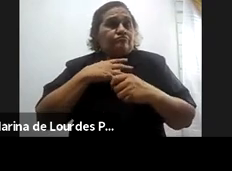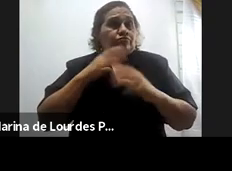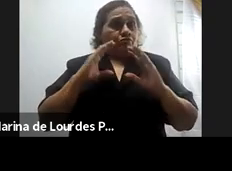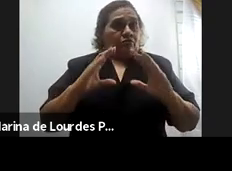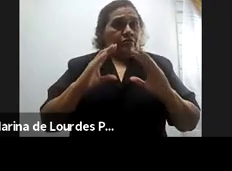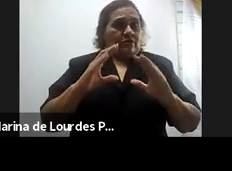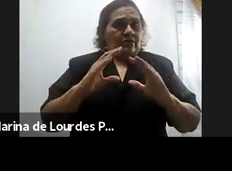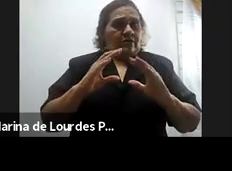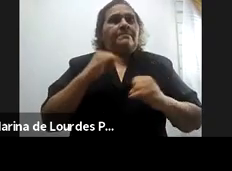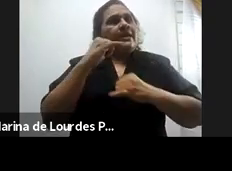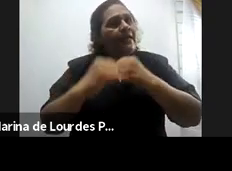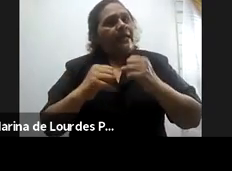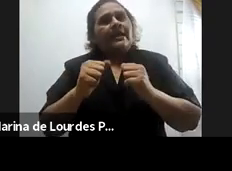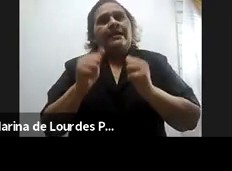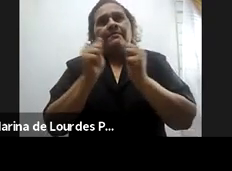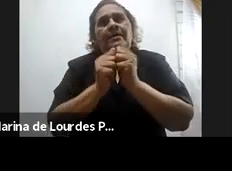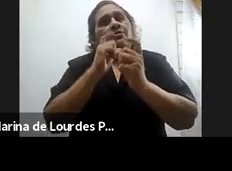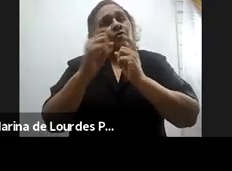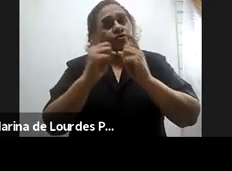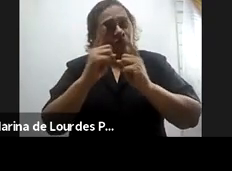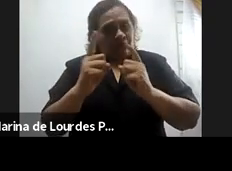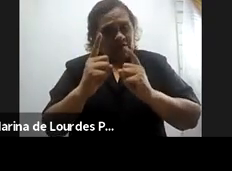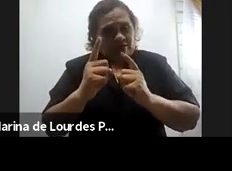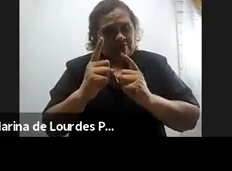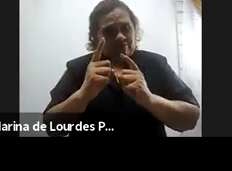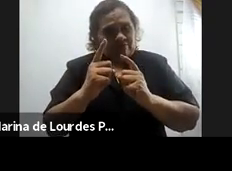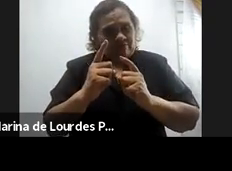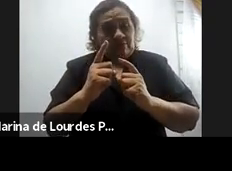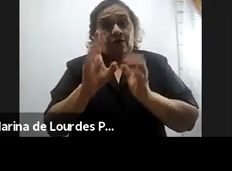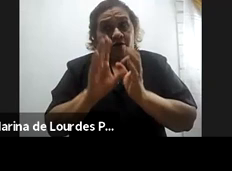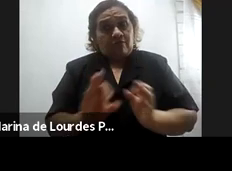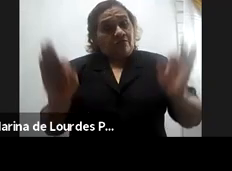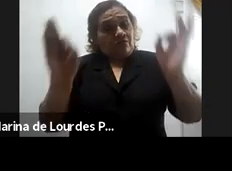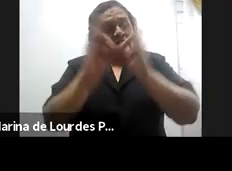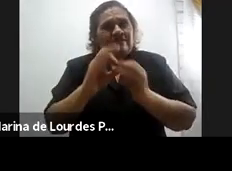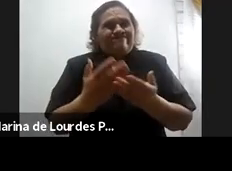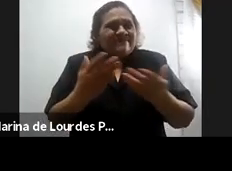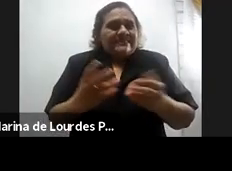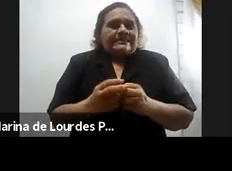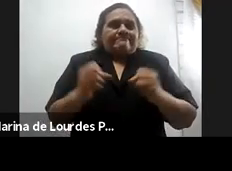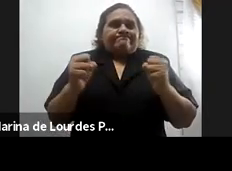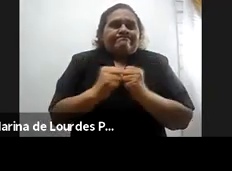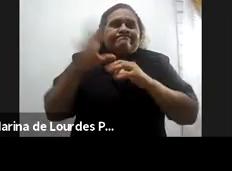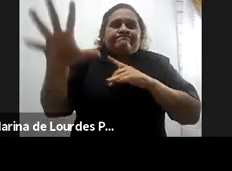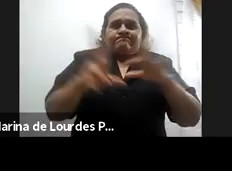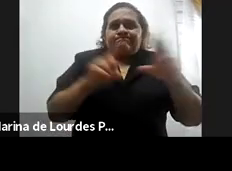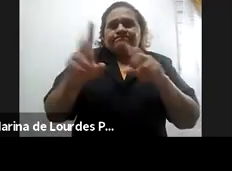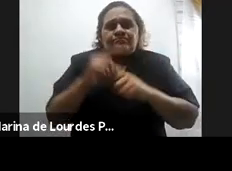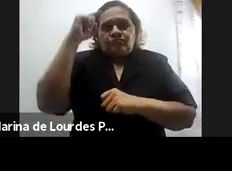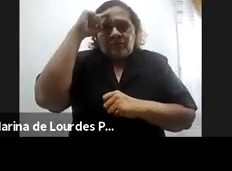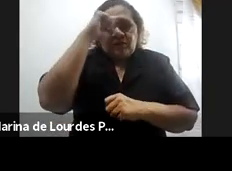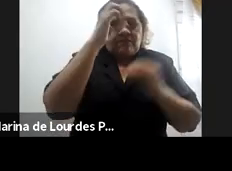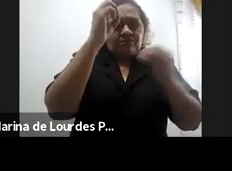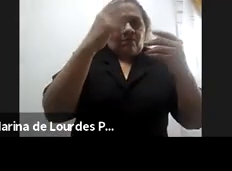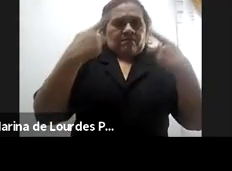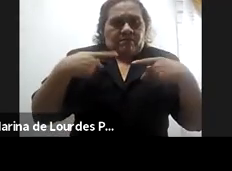acudir a mis citas de control. Esto es bien importante. Ahora con pandemia yo sé que es difícil, ¿no? Muchas personas